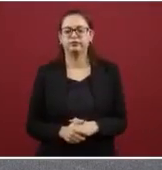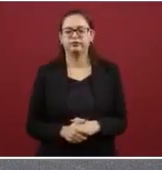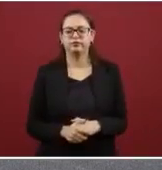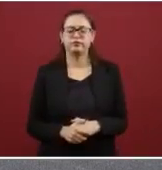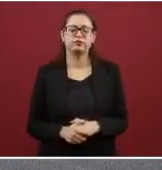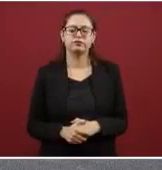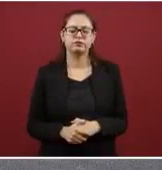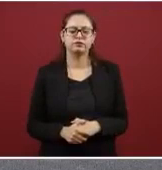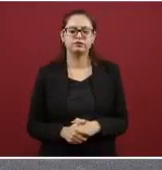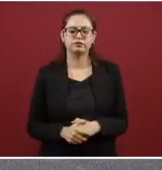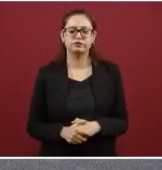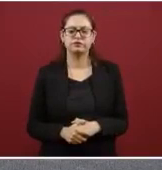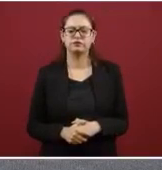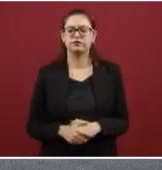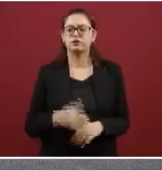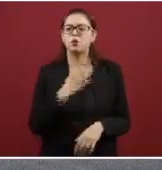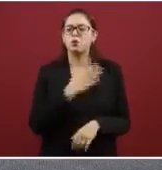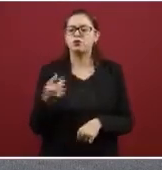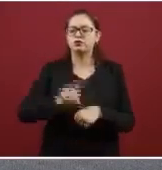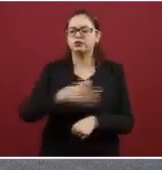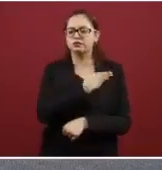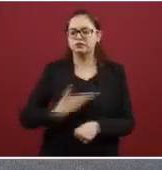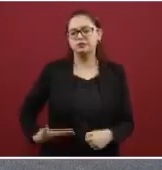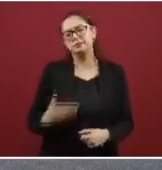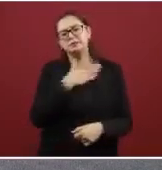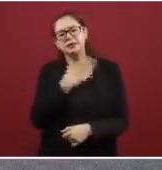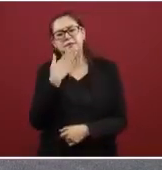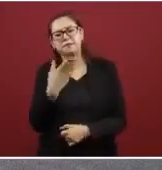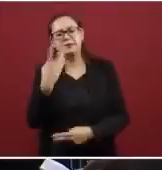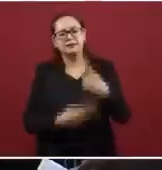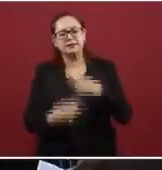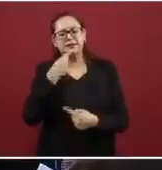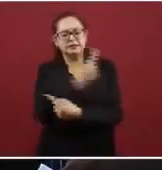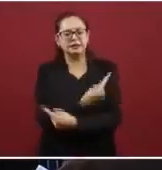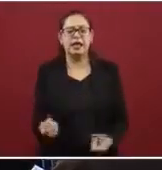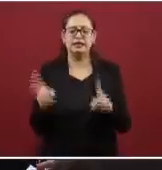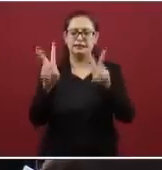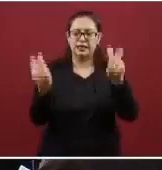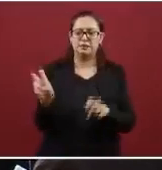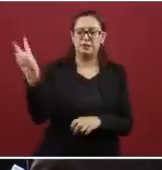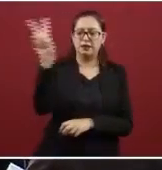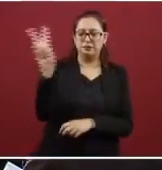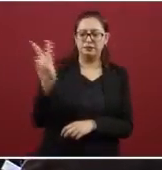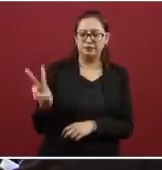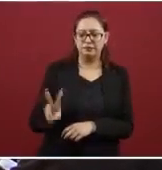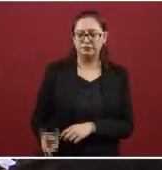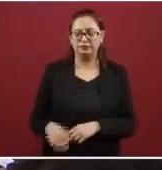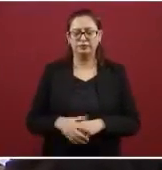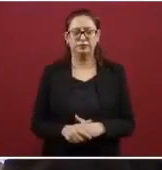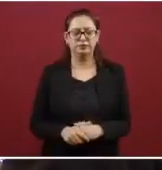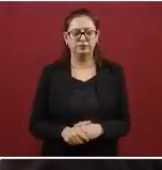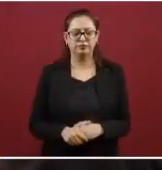Sobre el caso, presidente, buenos días y bienvenidos a los niños. En el caso de Venezuela, presidente, sobre este intento de golpe de Estado